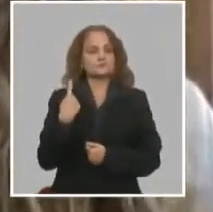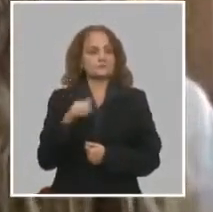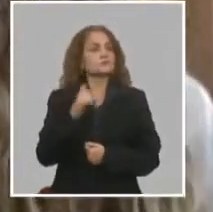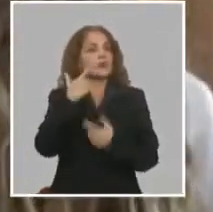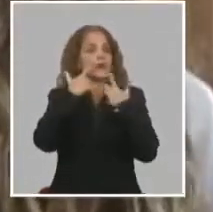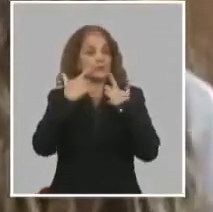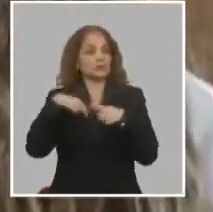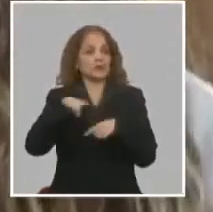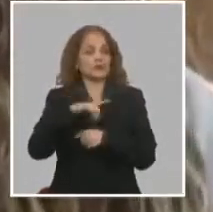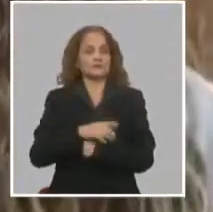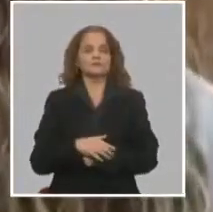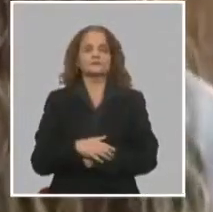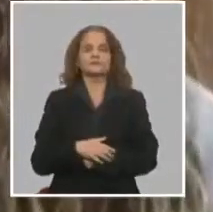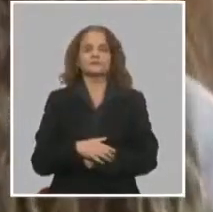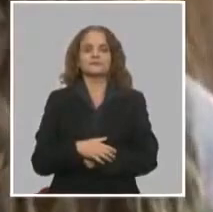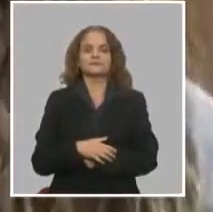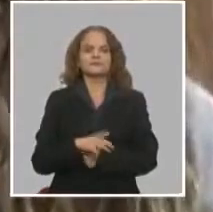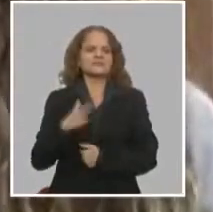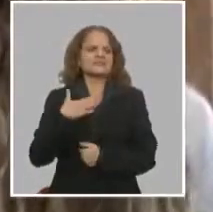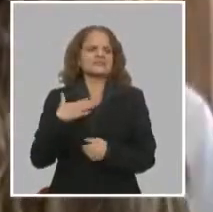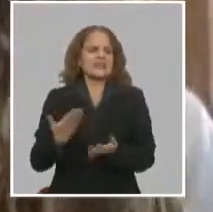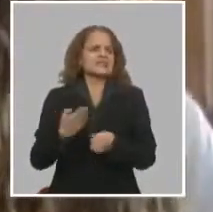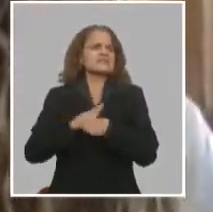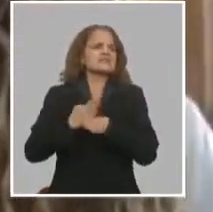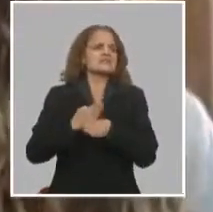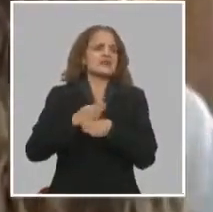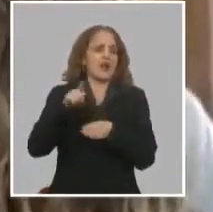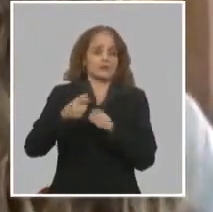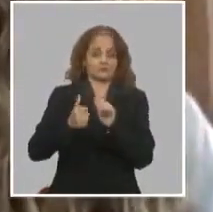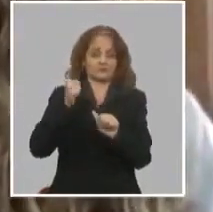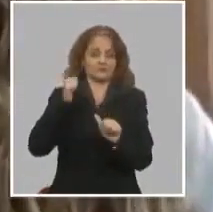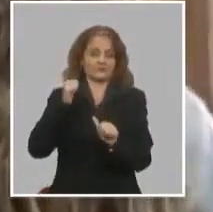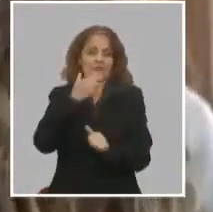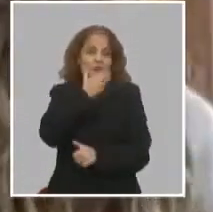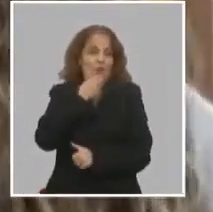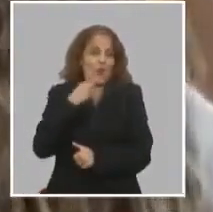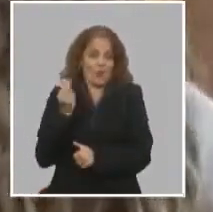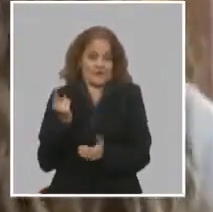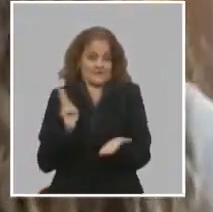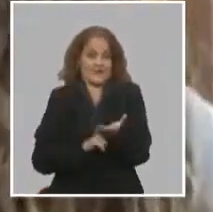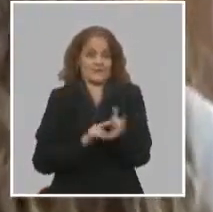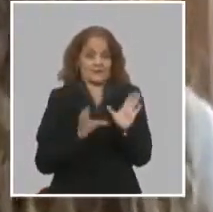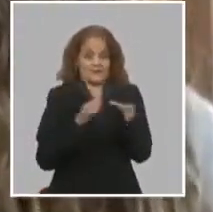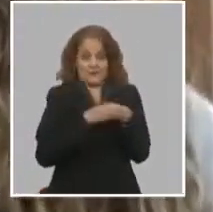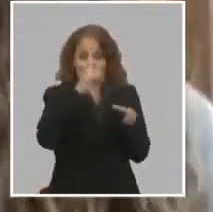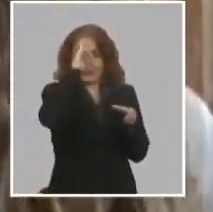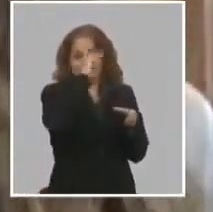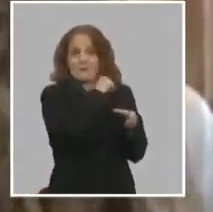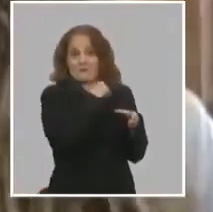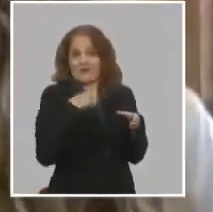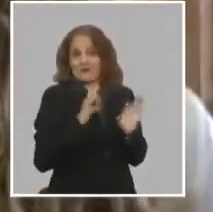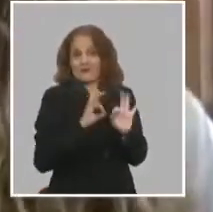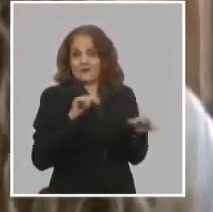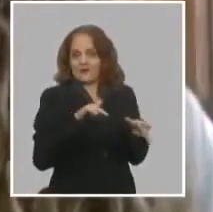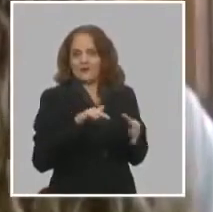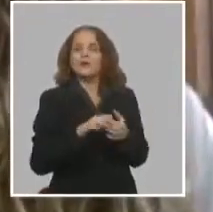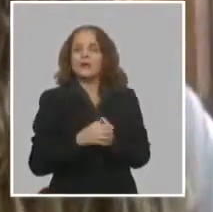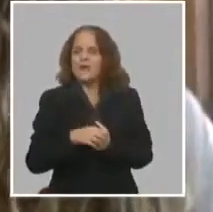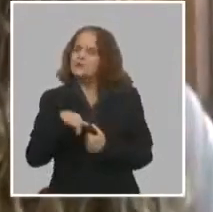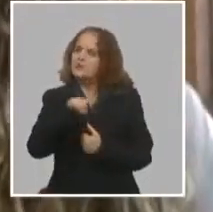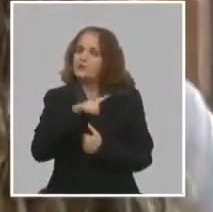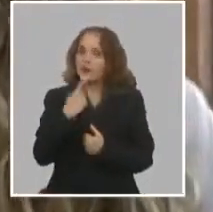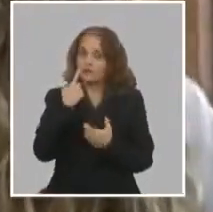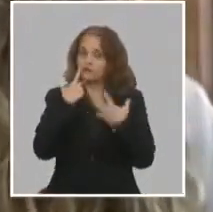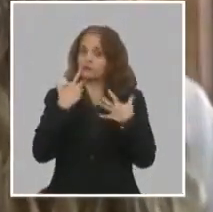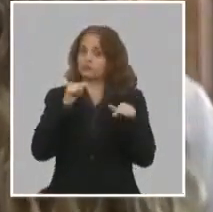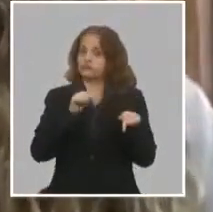recordar, y alguien me preguntaba, ¿qué representó para ti en aquel momento tan joven incorporarte a la brigada, Henry Riff? No cabe duda que fue un reto, uno de